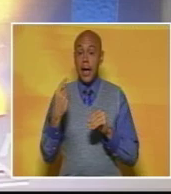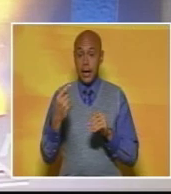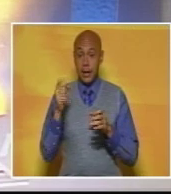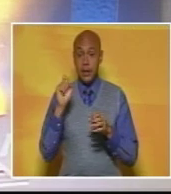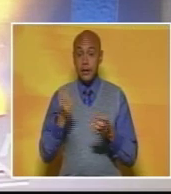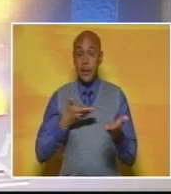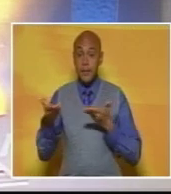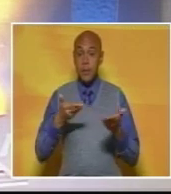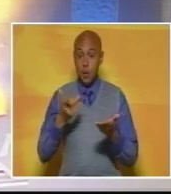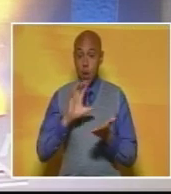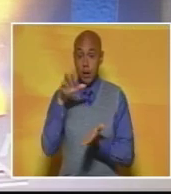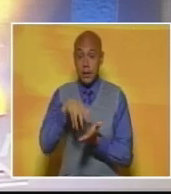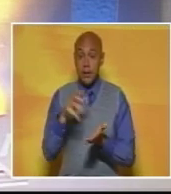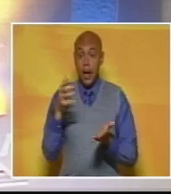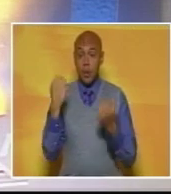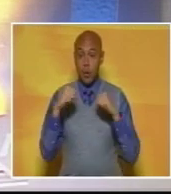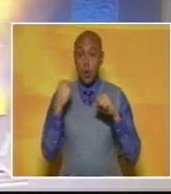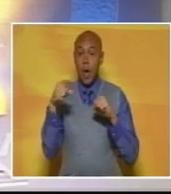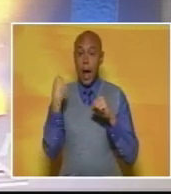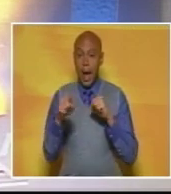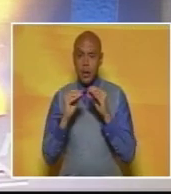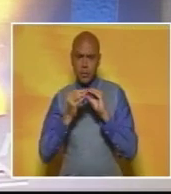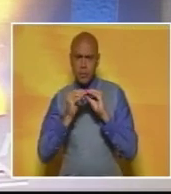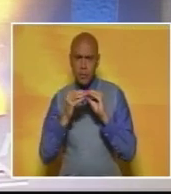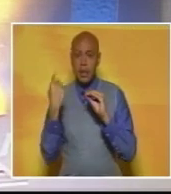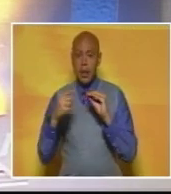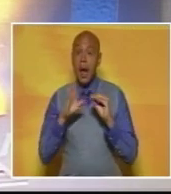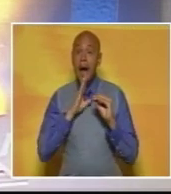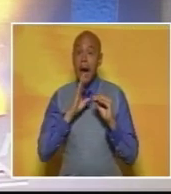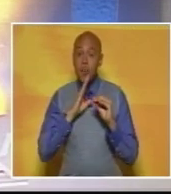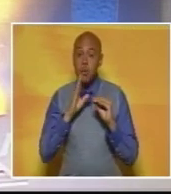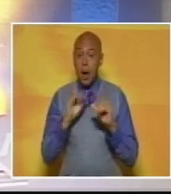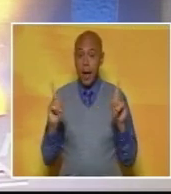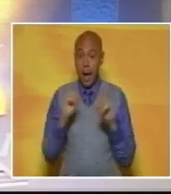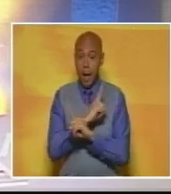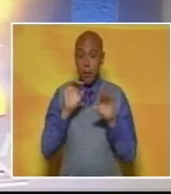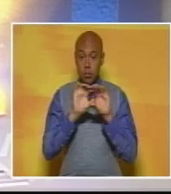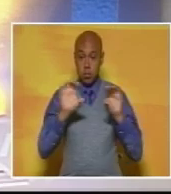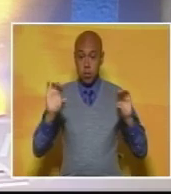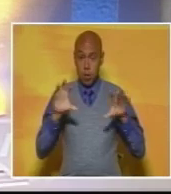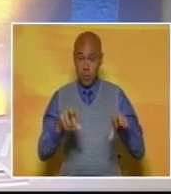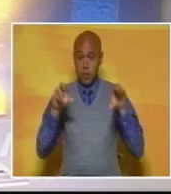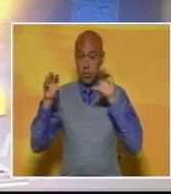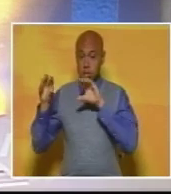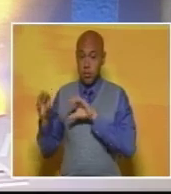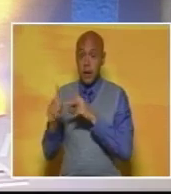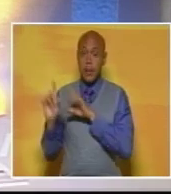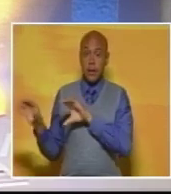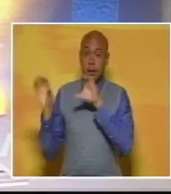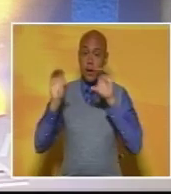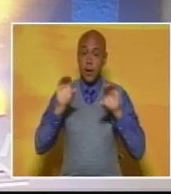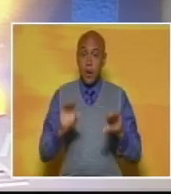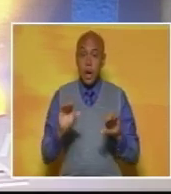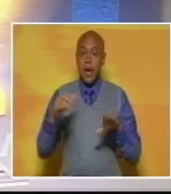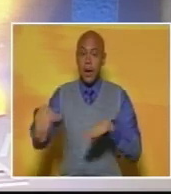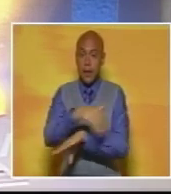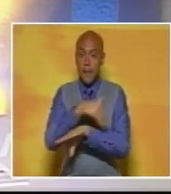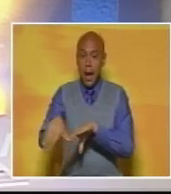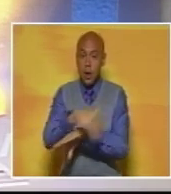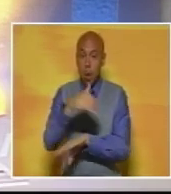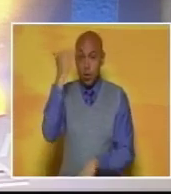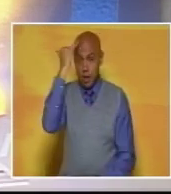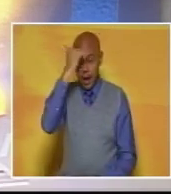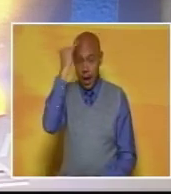Cojedes informó sobre la reconstrucción de un tramo del colector de aguas servidas en el sector 12 de octubre del barrio Yaracuy en San